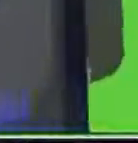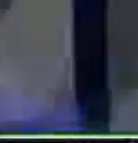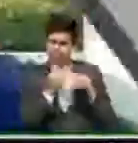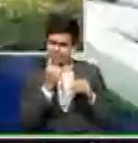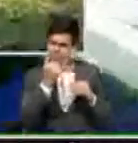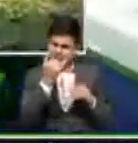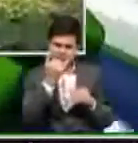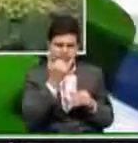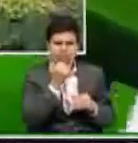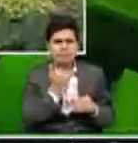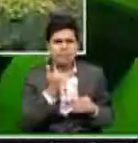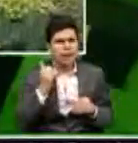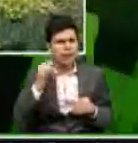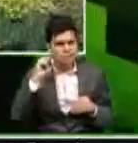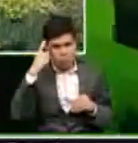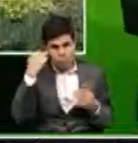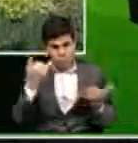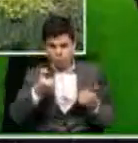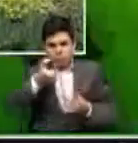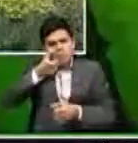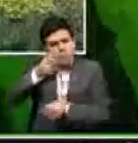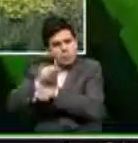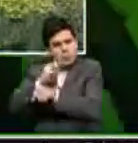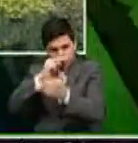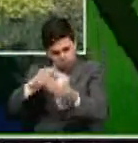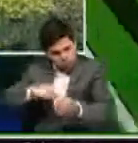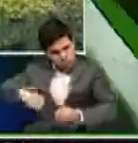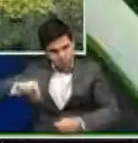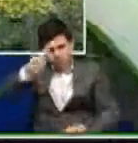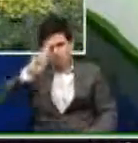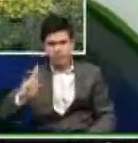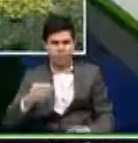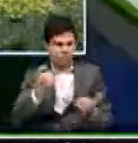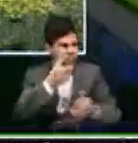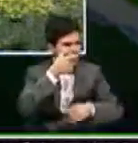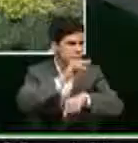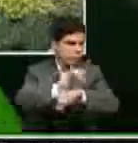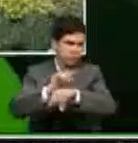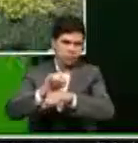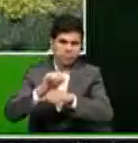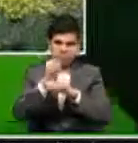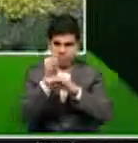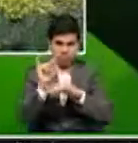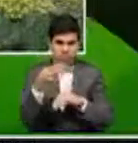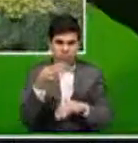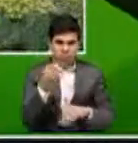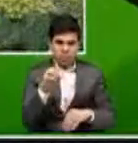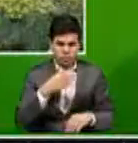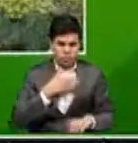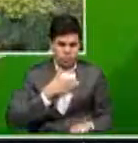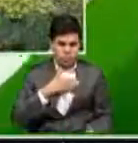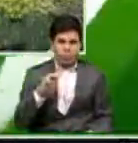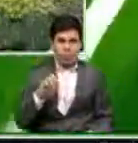a estos casos para velar por los derechos de los pequeños. Con la cámara de John León, Merly Mota, Oriente Noticias. Buenas tardes.